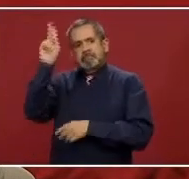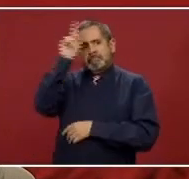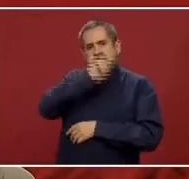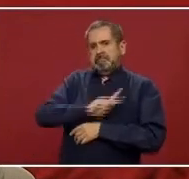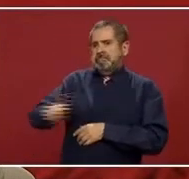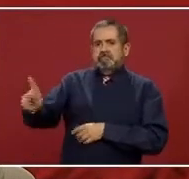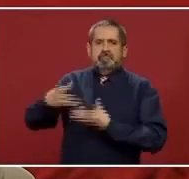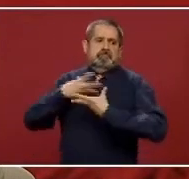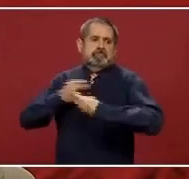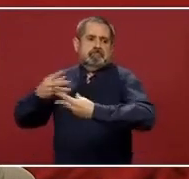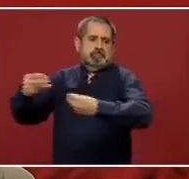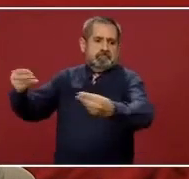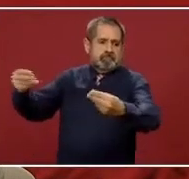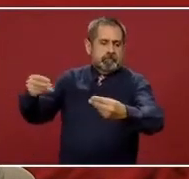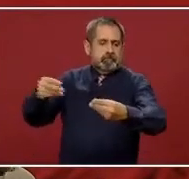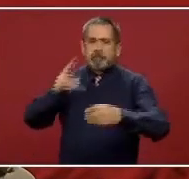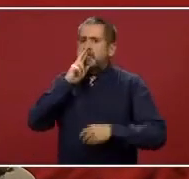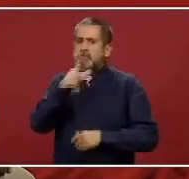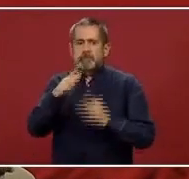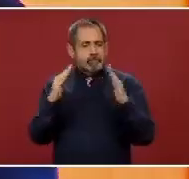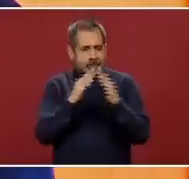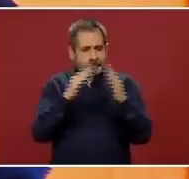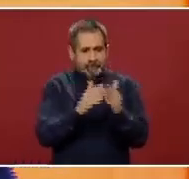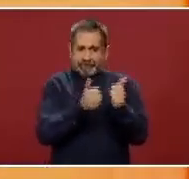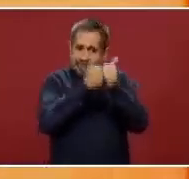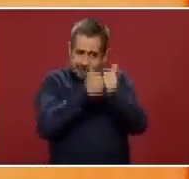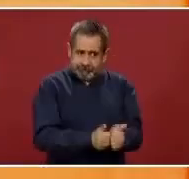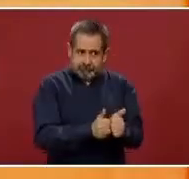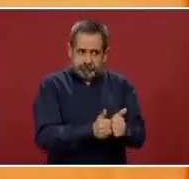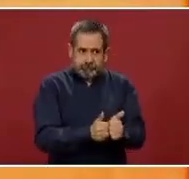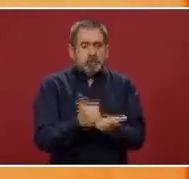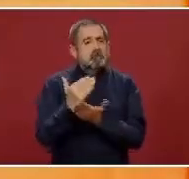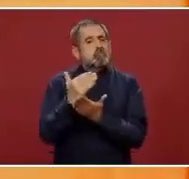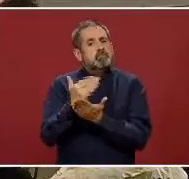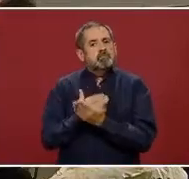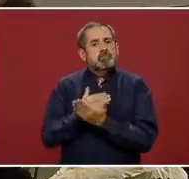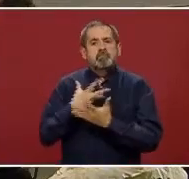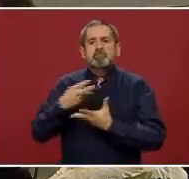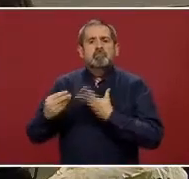significativamente la velocidad de progresión de la epidemia. La siguiente, por favor.